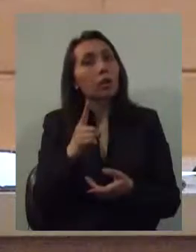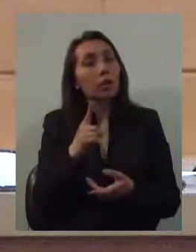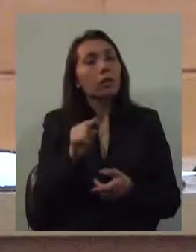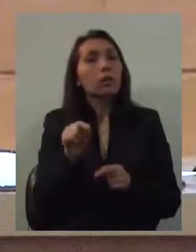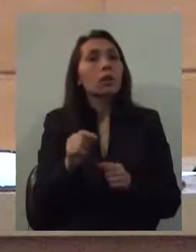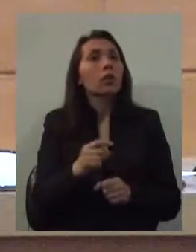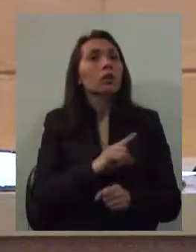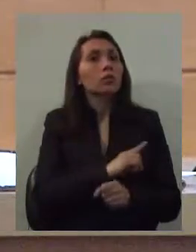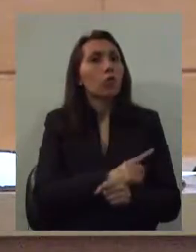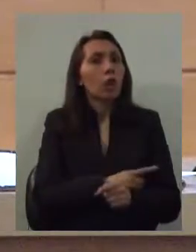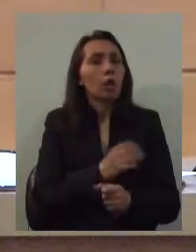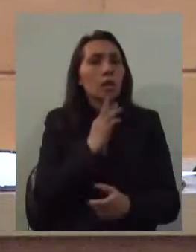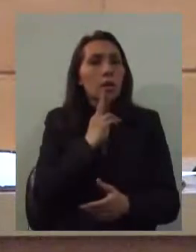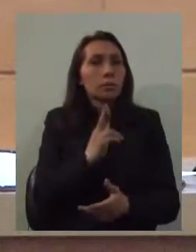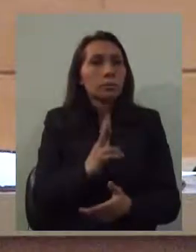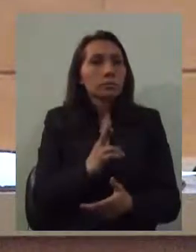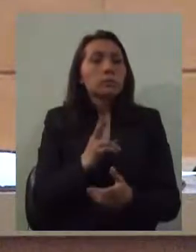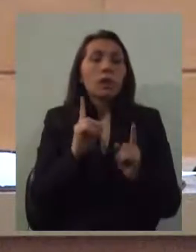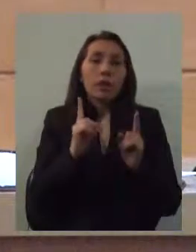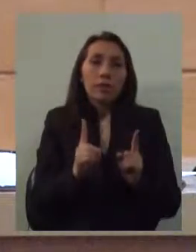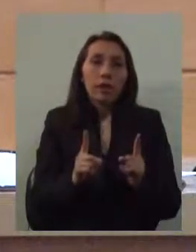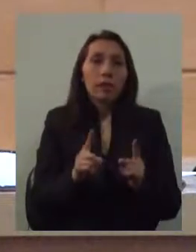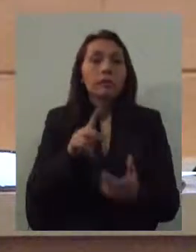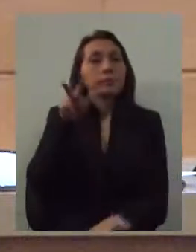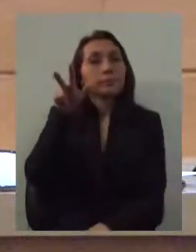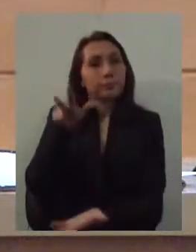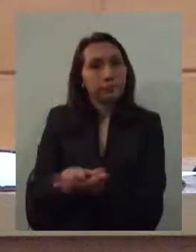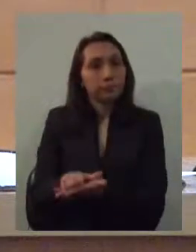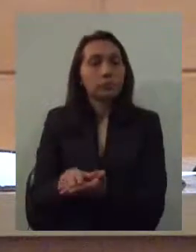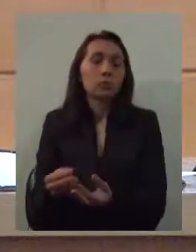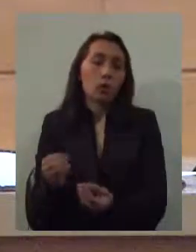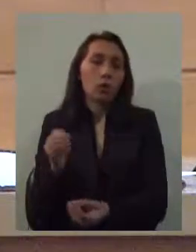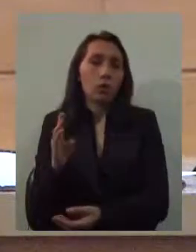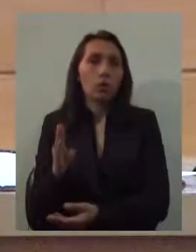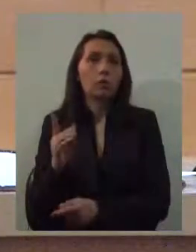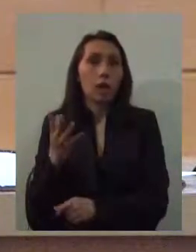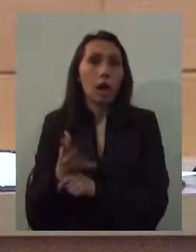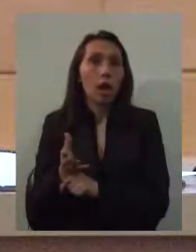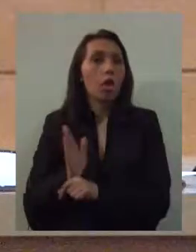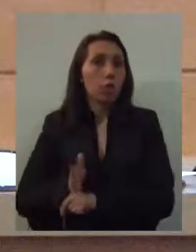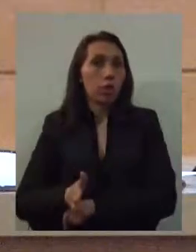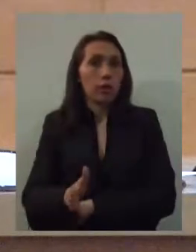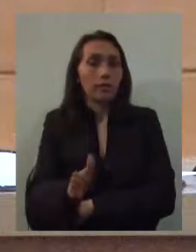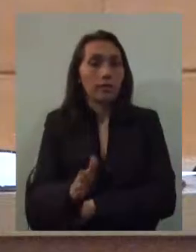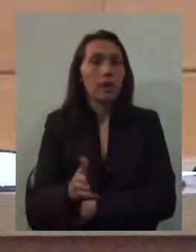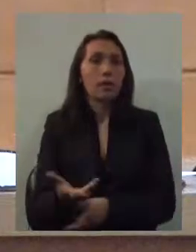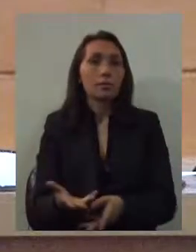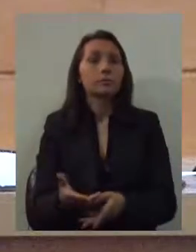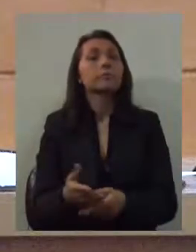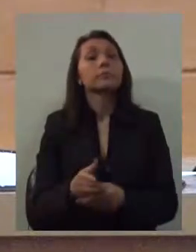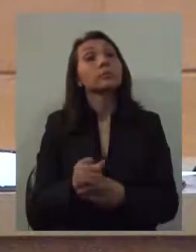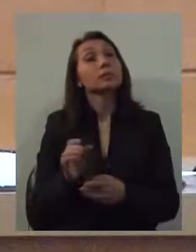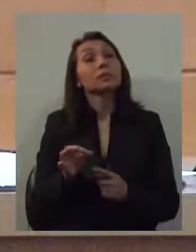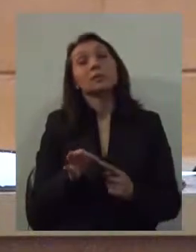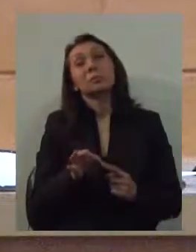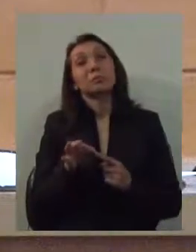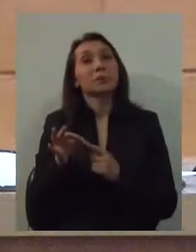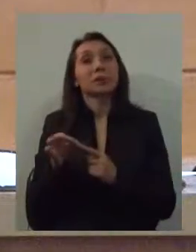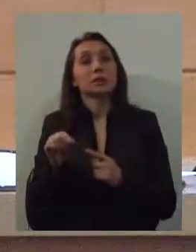fuerza de la sentencia. Tienen que estar, como digo, ratificados, obviamente, y encontrarse vigentes. El principal,